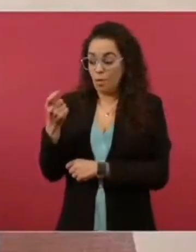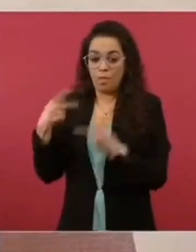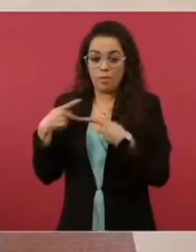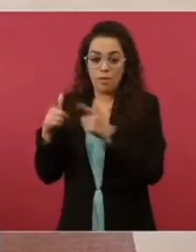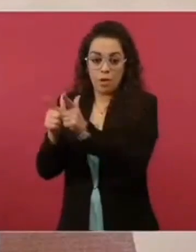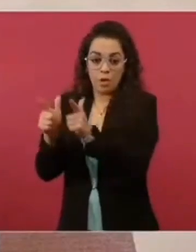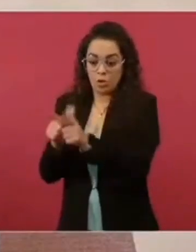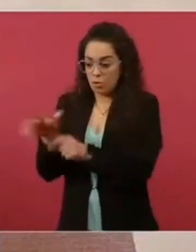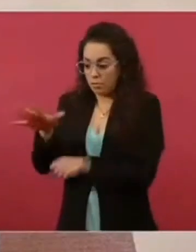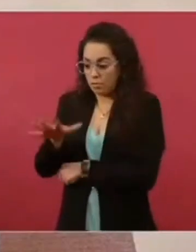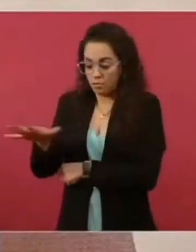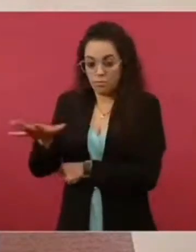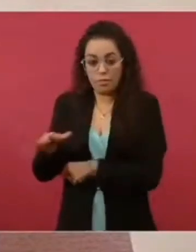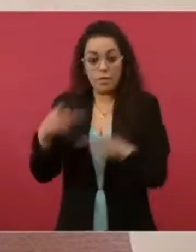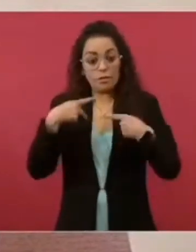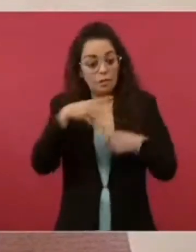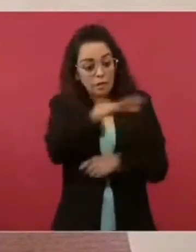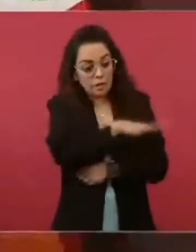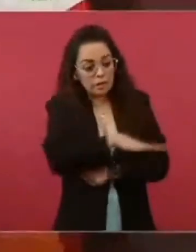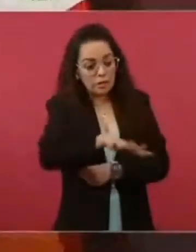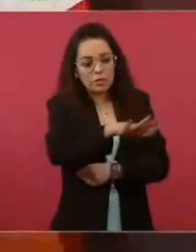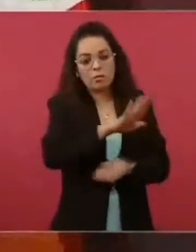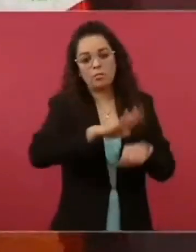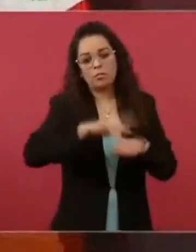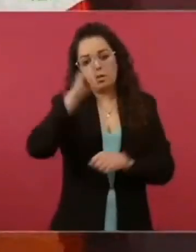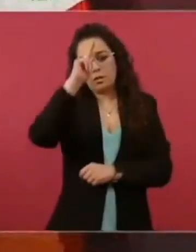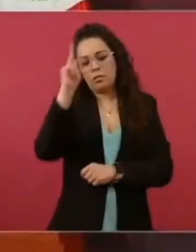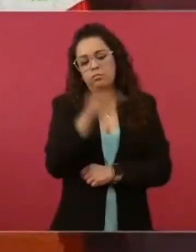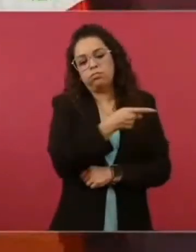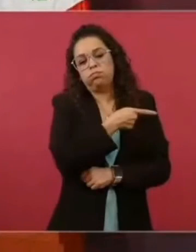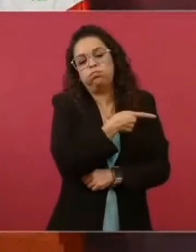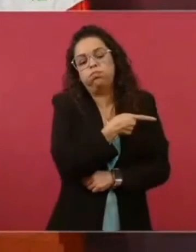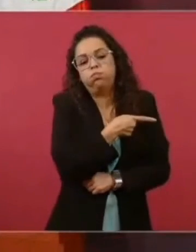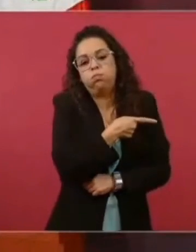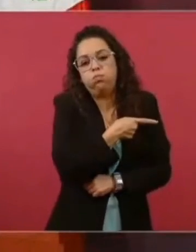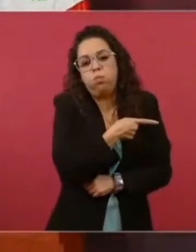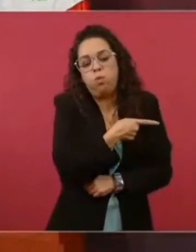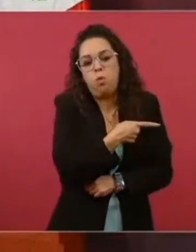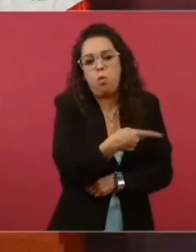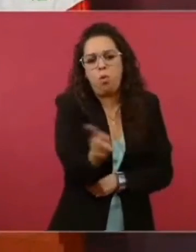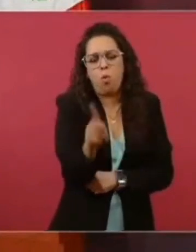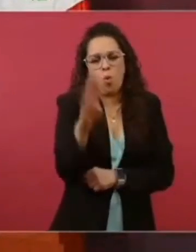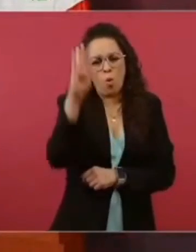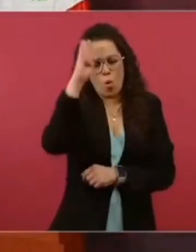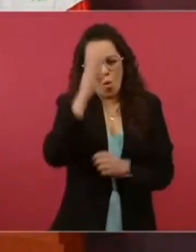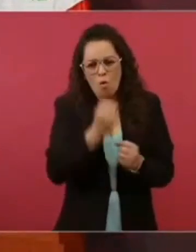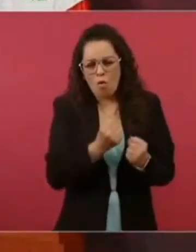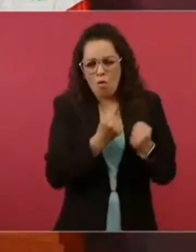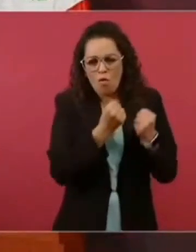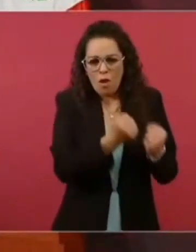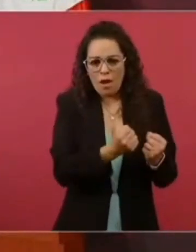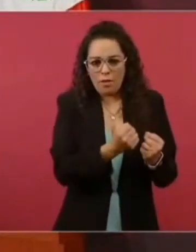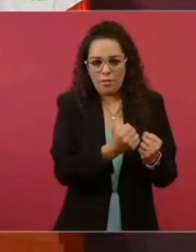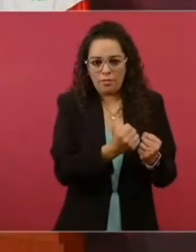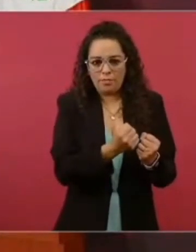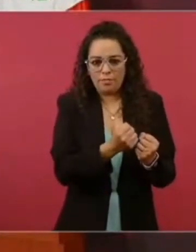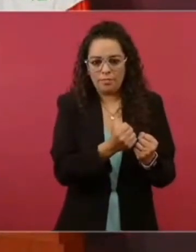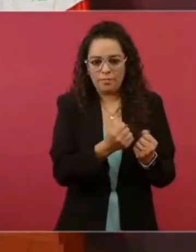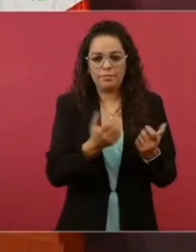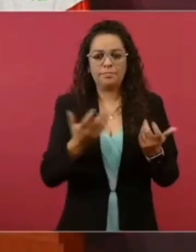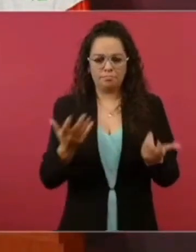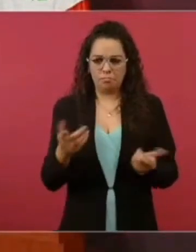por la llamada política económica neoliberal. ¿Cómo es que logramos nosotros